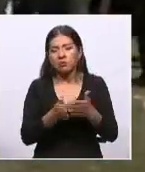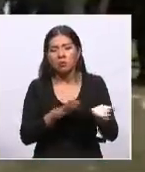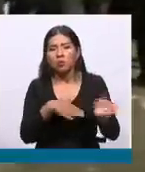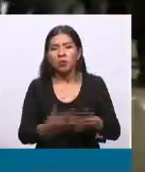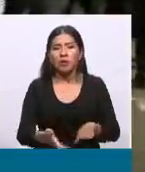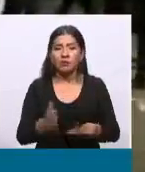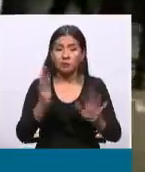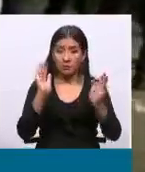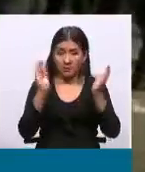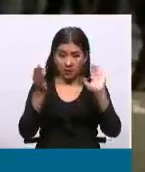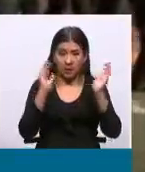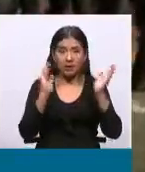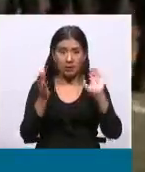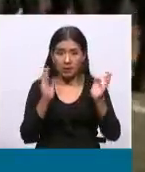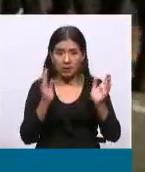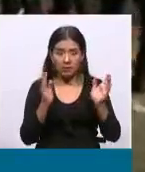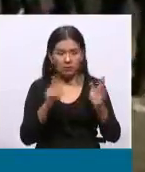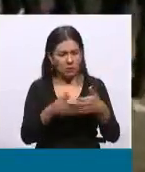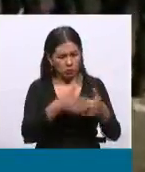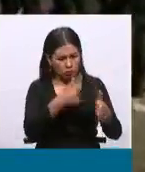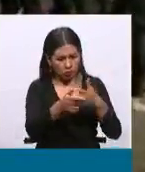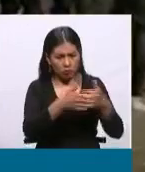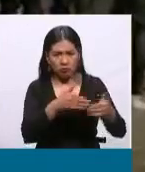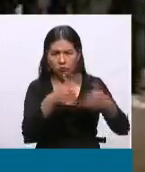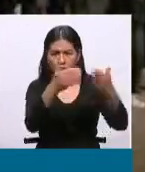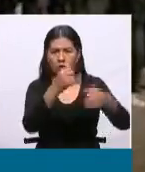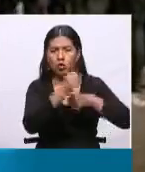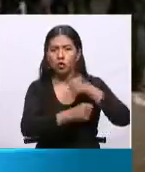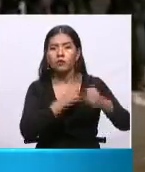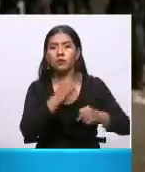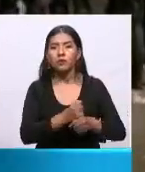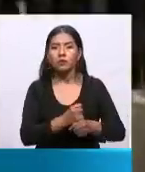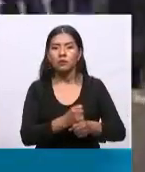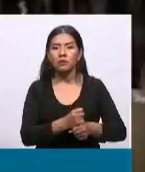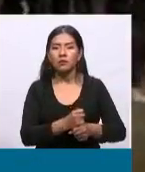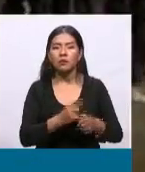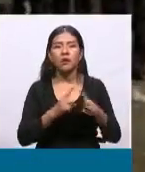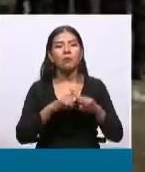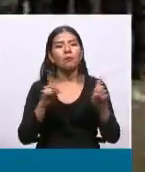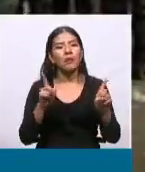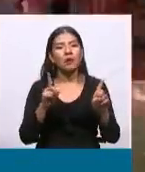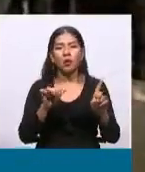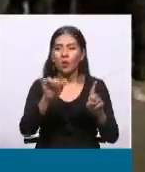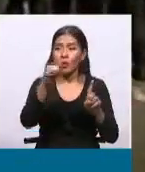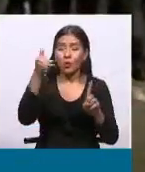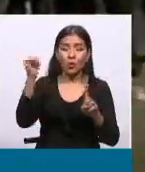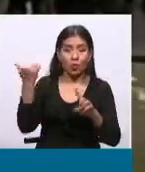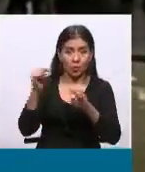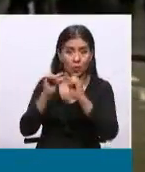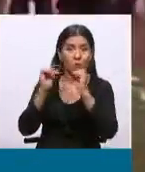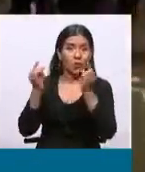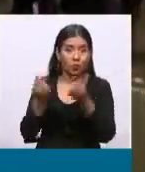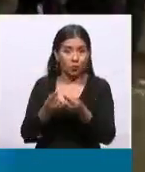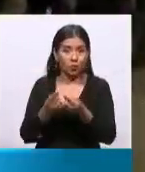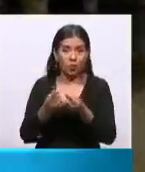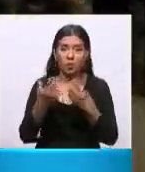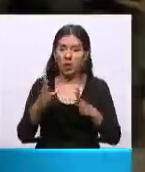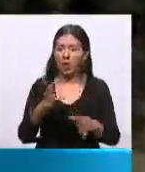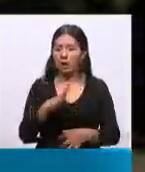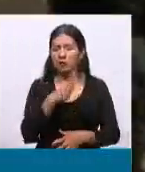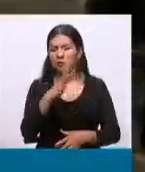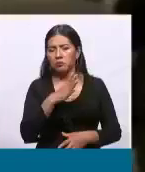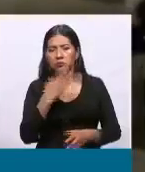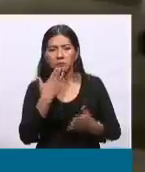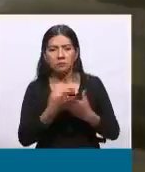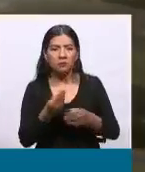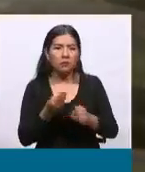hambre. Tienes que sufrir mientras hay sectores allá, los más acomodados